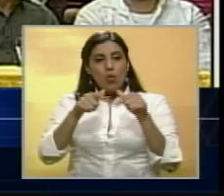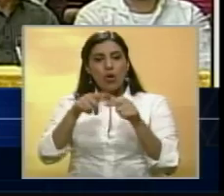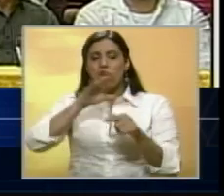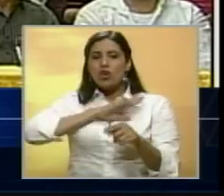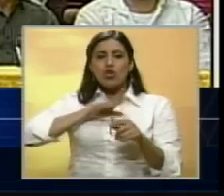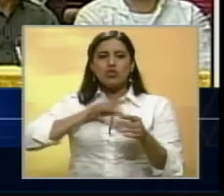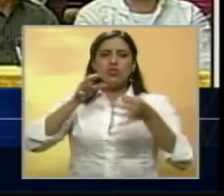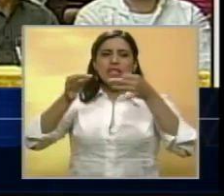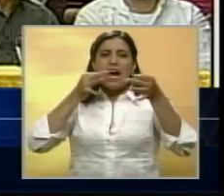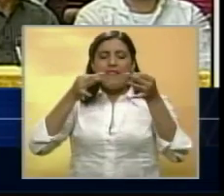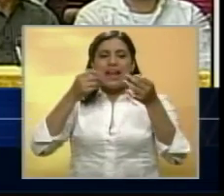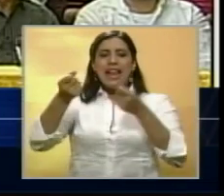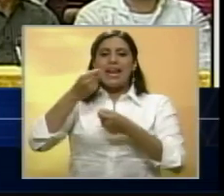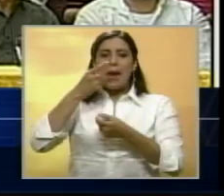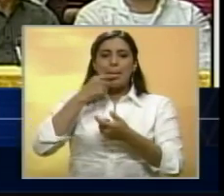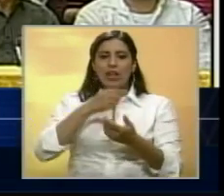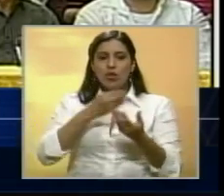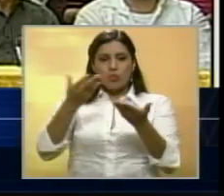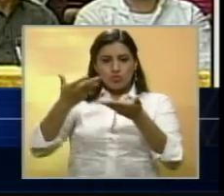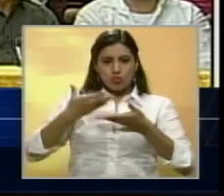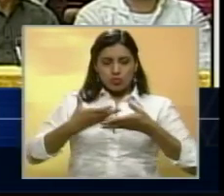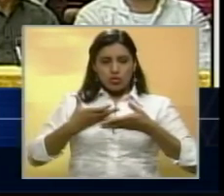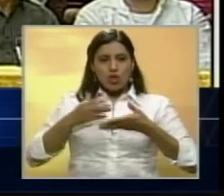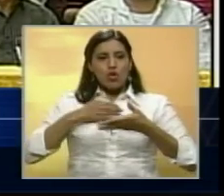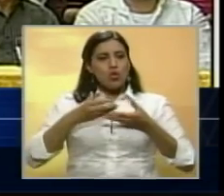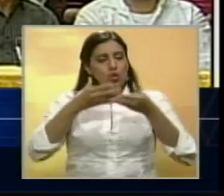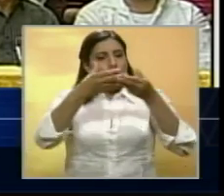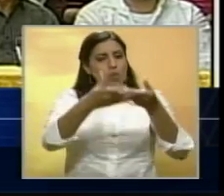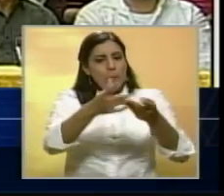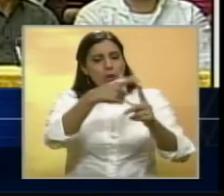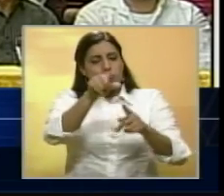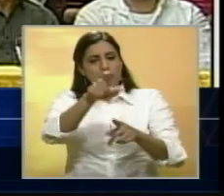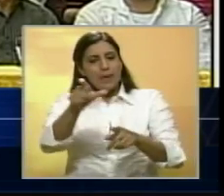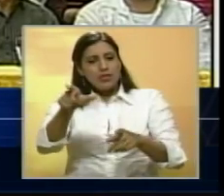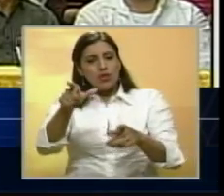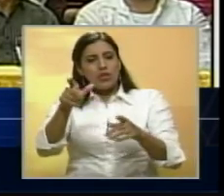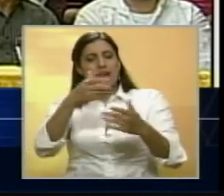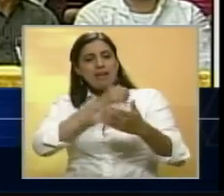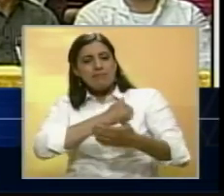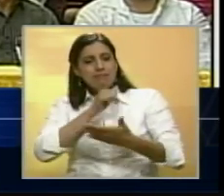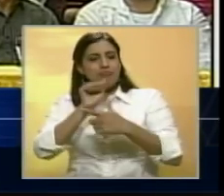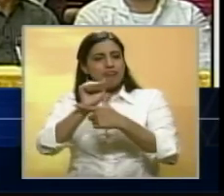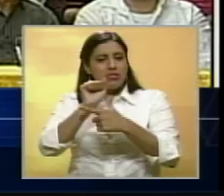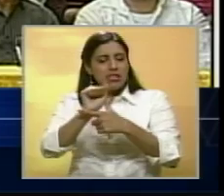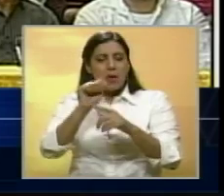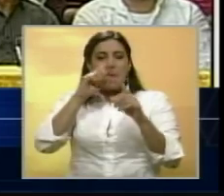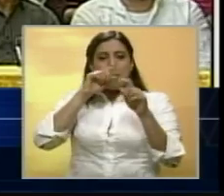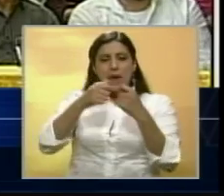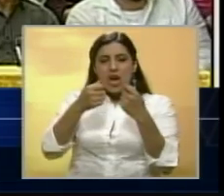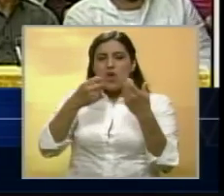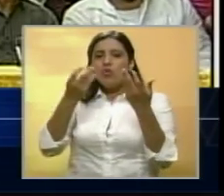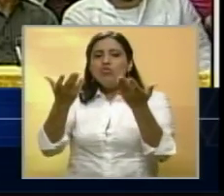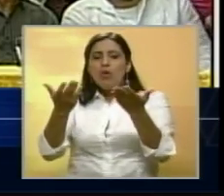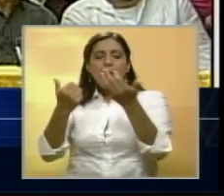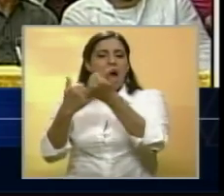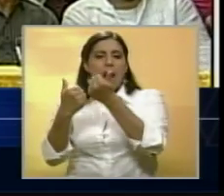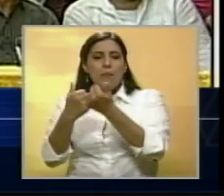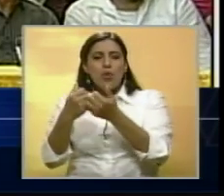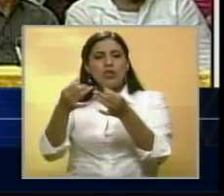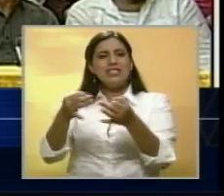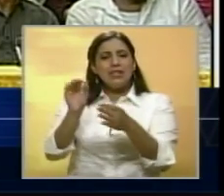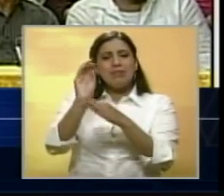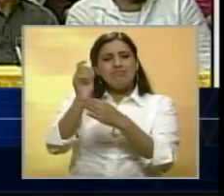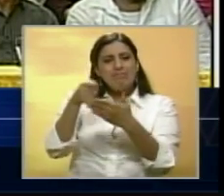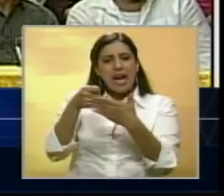donde vamos a recibir los medicamentos, y vamos a ir también a los compatriotas panaderos para ofrecerles el respaldo y la